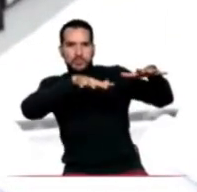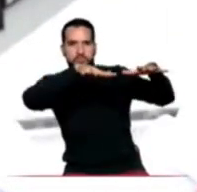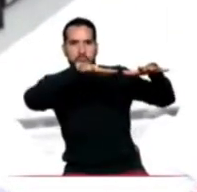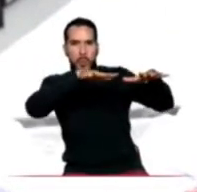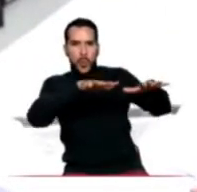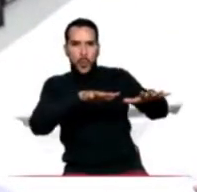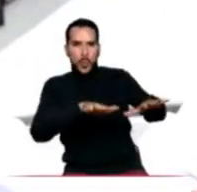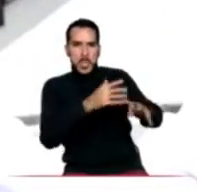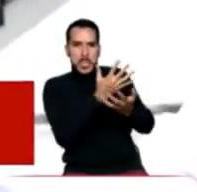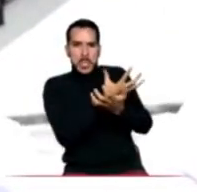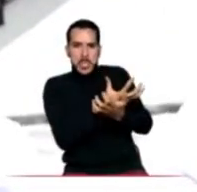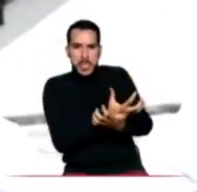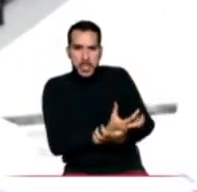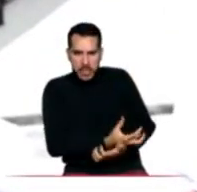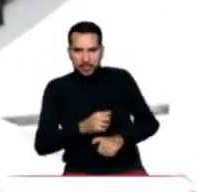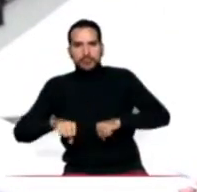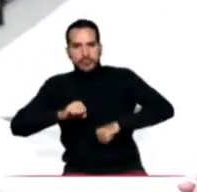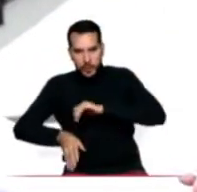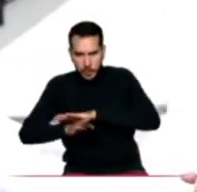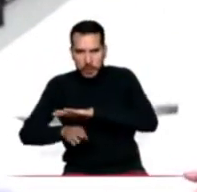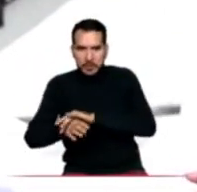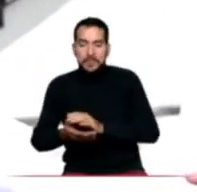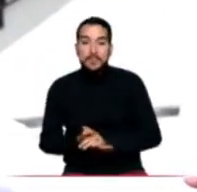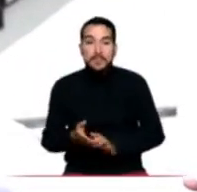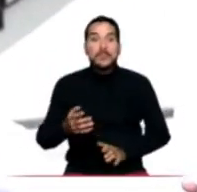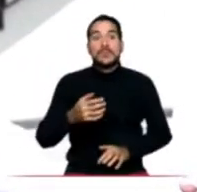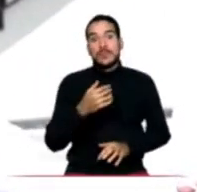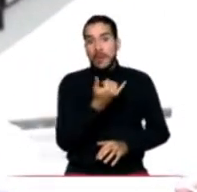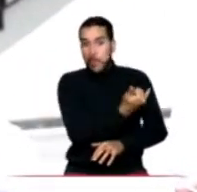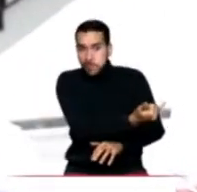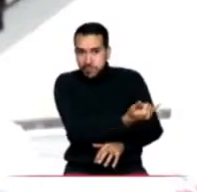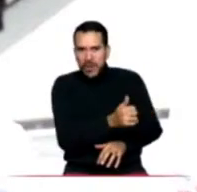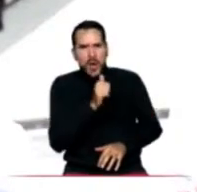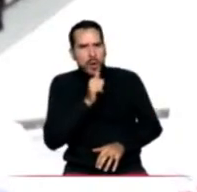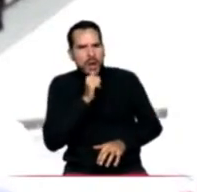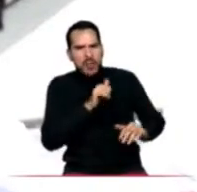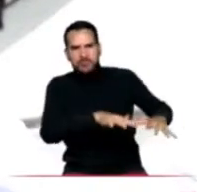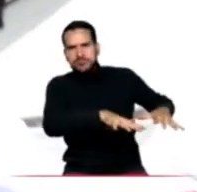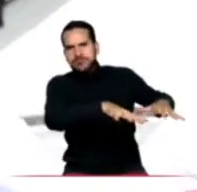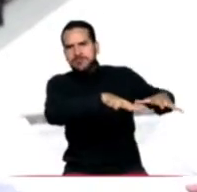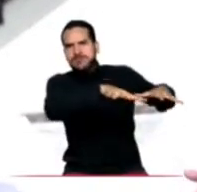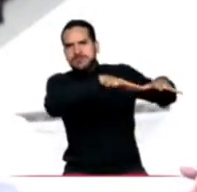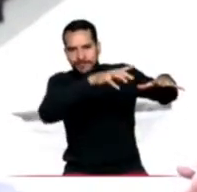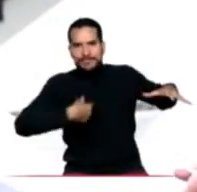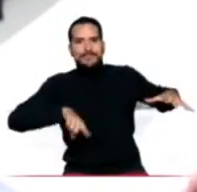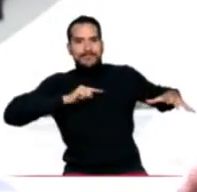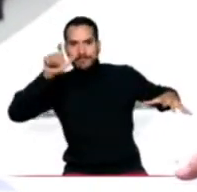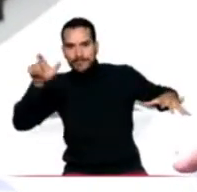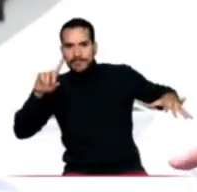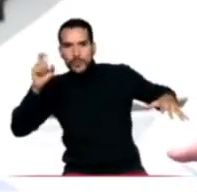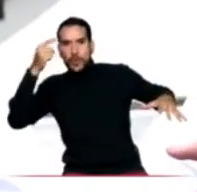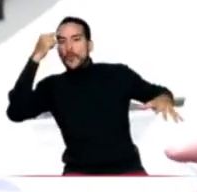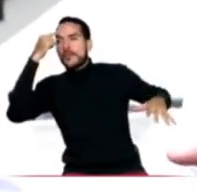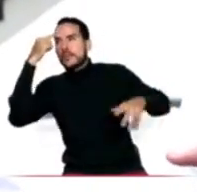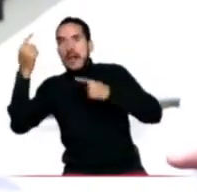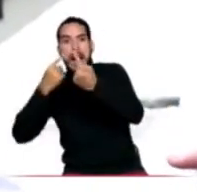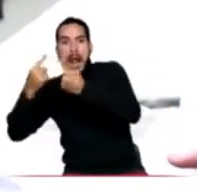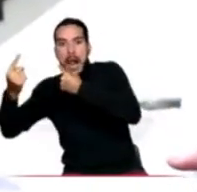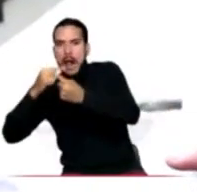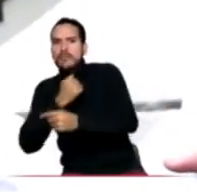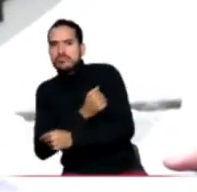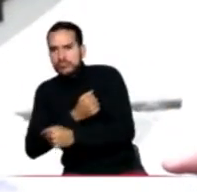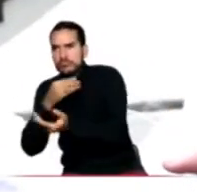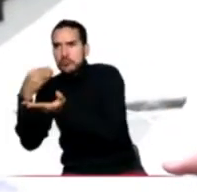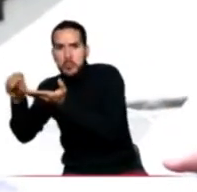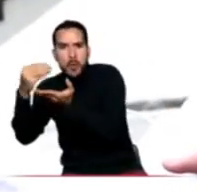Es un volumen de agua importante. Ya estamos trabajando junto con el señor gobernador para conseguir unas motobombas de alta capacidad y empezar